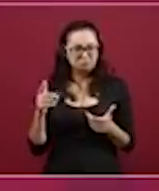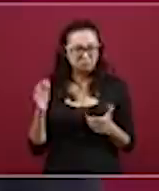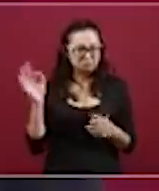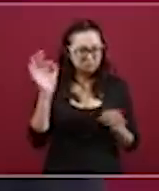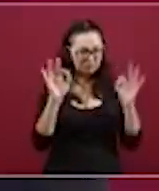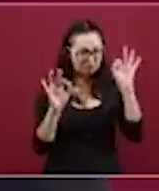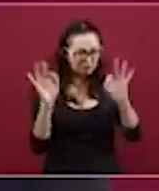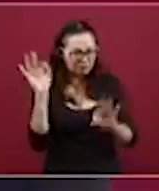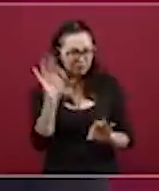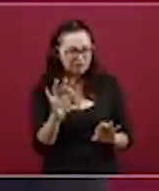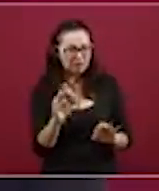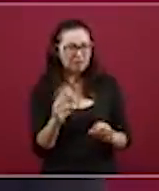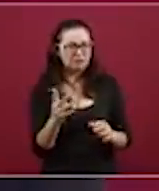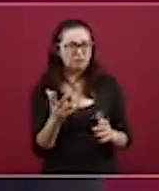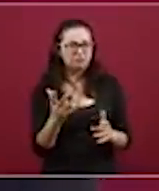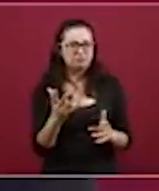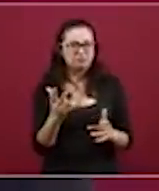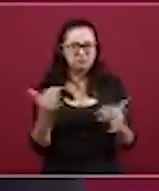él dijo, no, nunca.